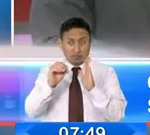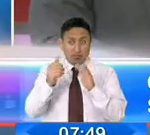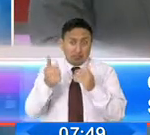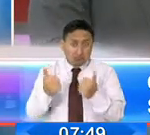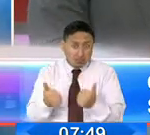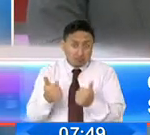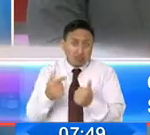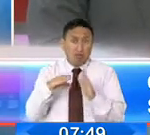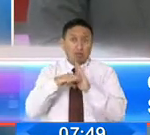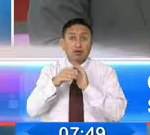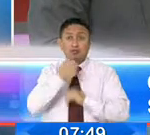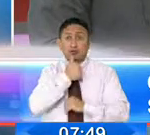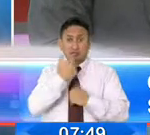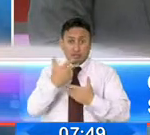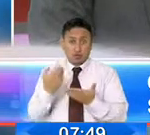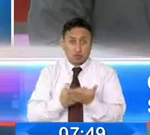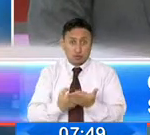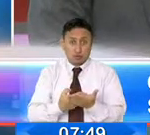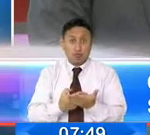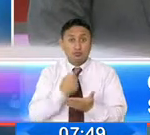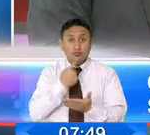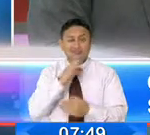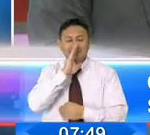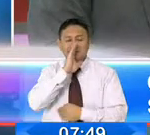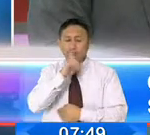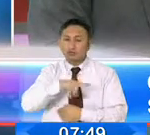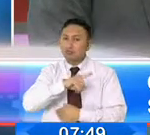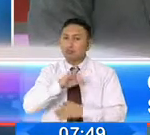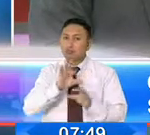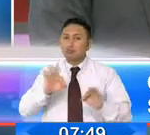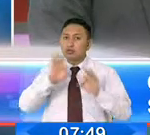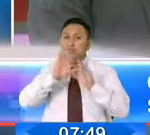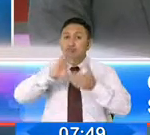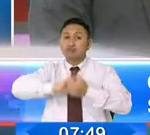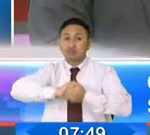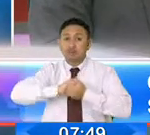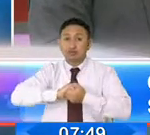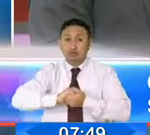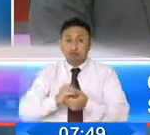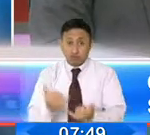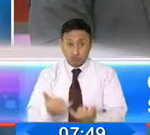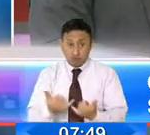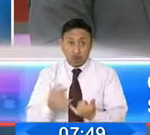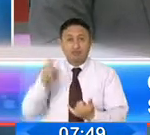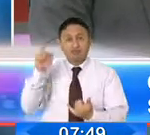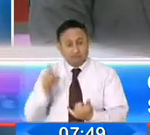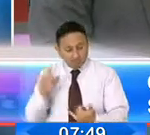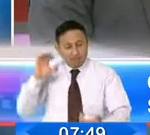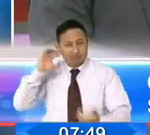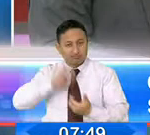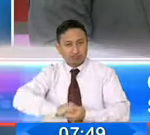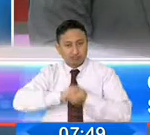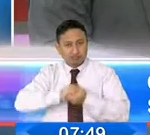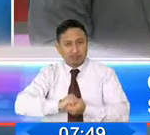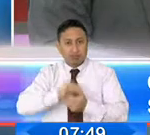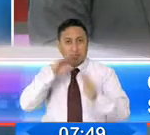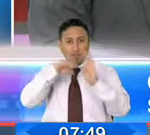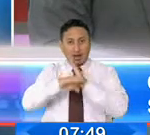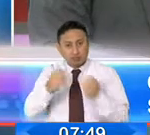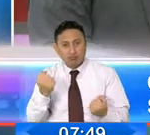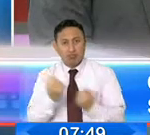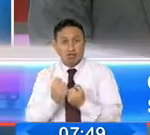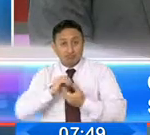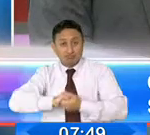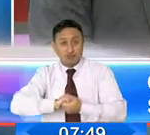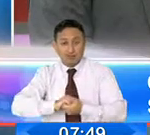bancos privados. Por eso yo hablaba siempre de la solidaridad. Hoy más que nunca necesitamos una banca solidaria, Roberto. En